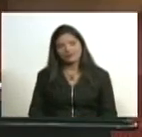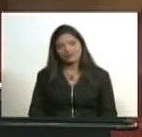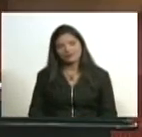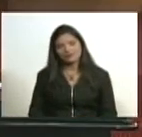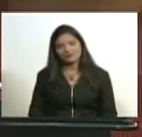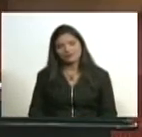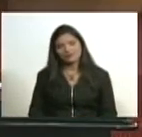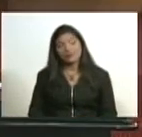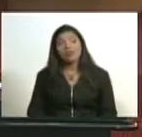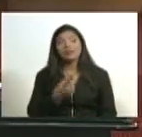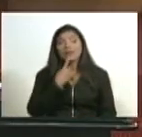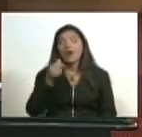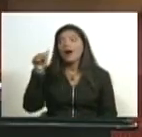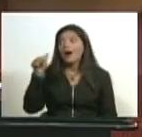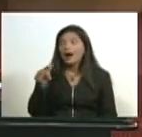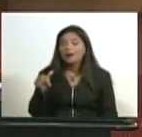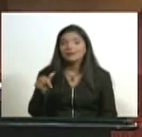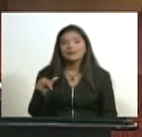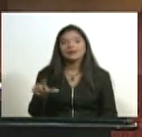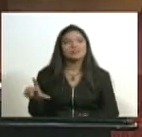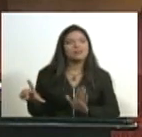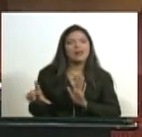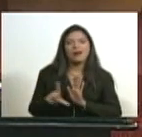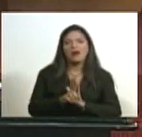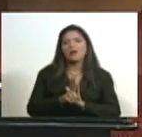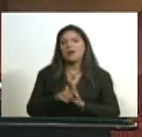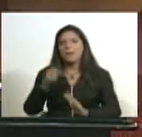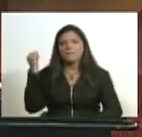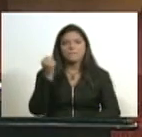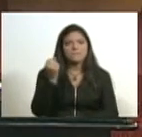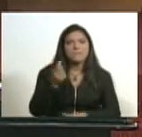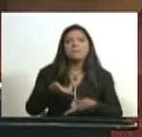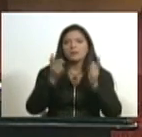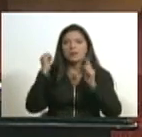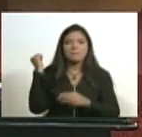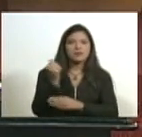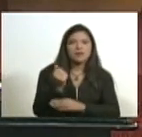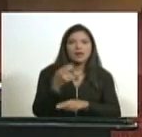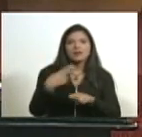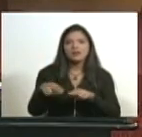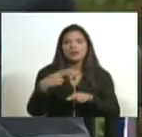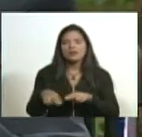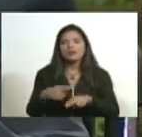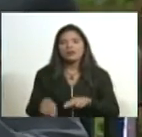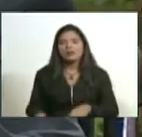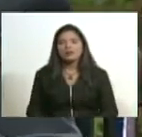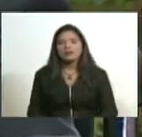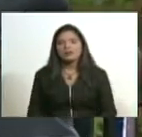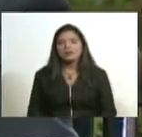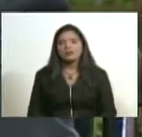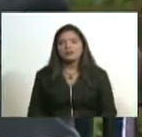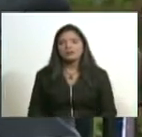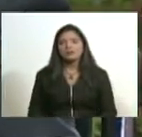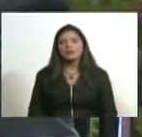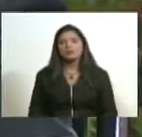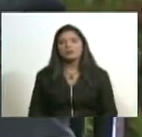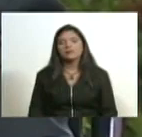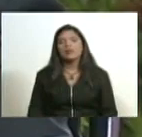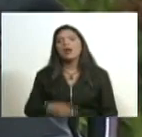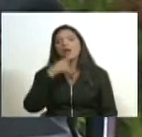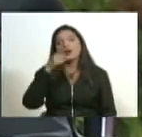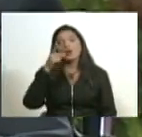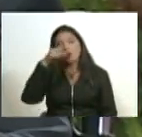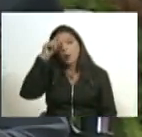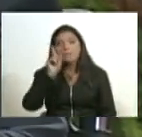Y dijeron que aquí se legalizaba el asesinato de niños, que le quitaban la patria potestad a los padres y